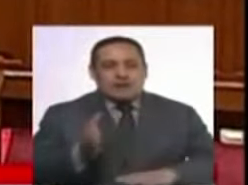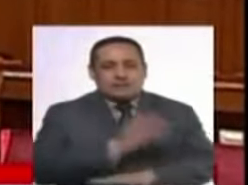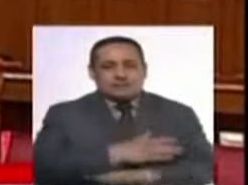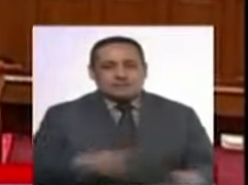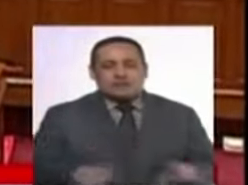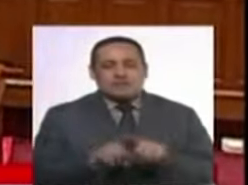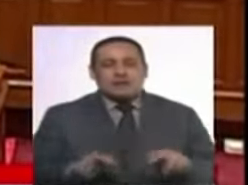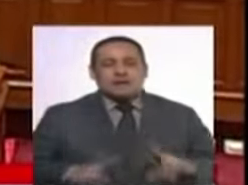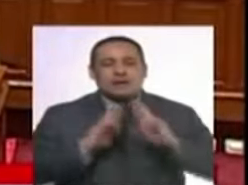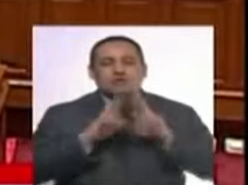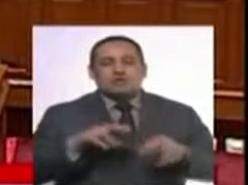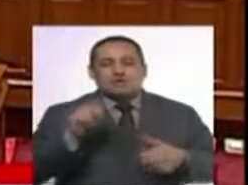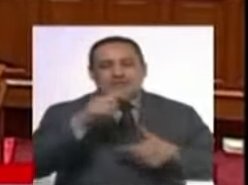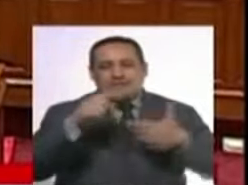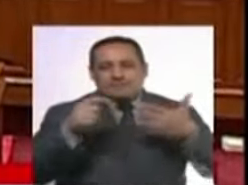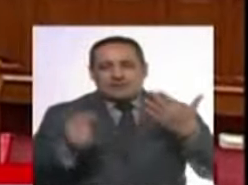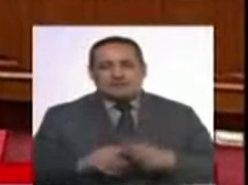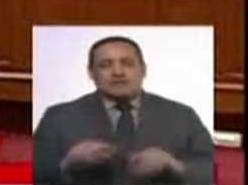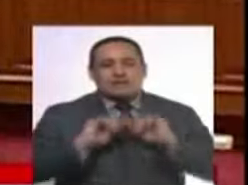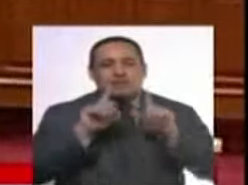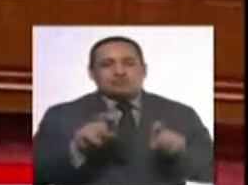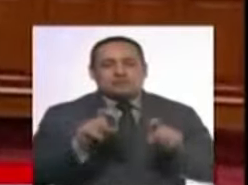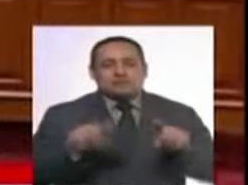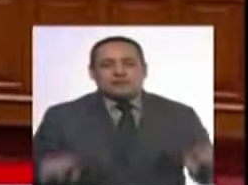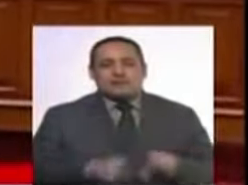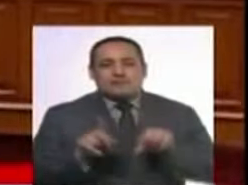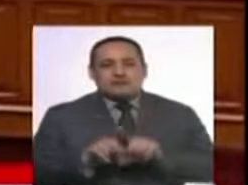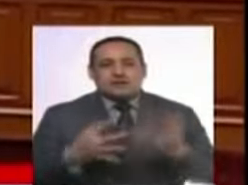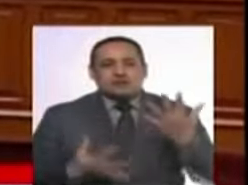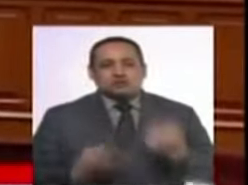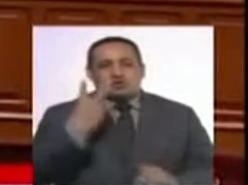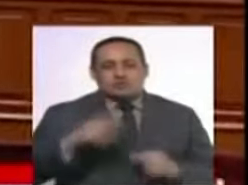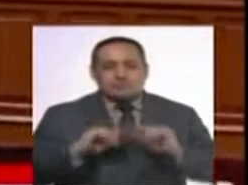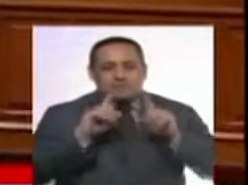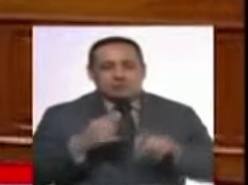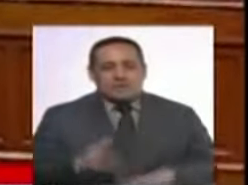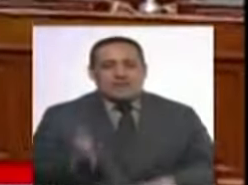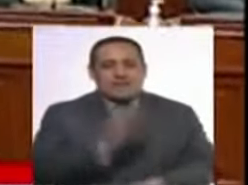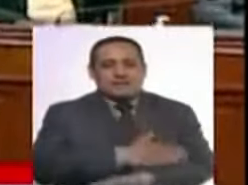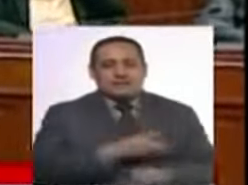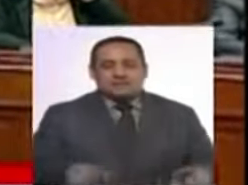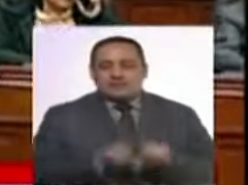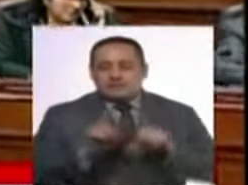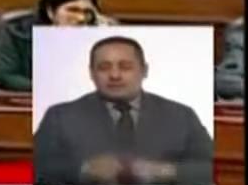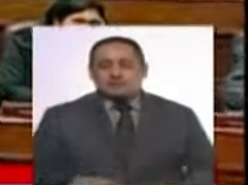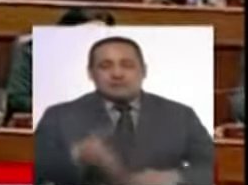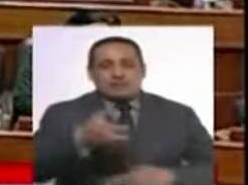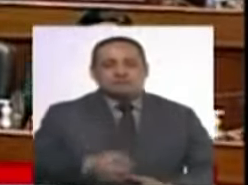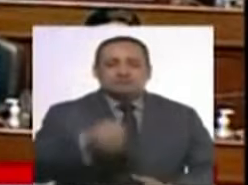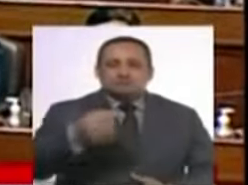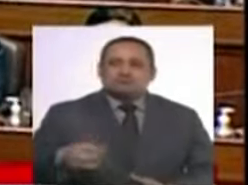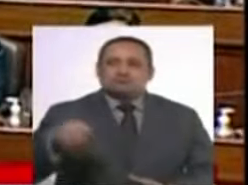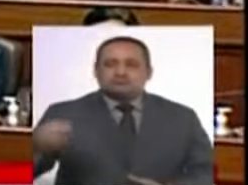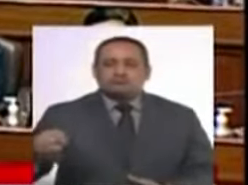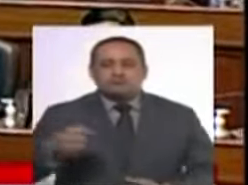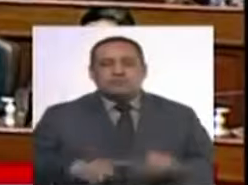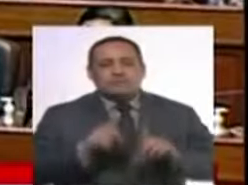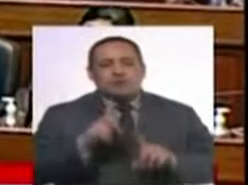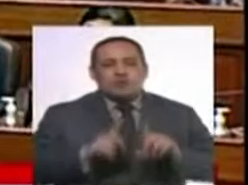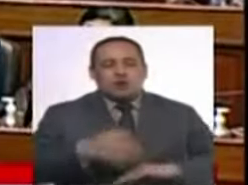a responder el pliego interperatorio 12 preguntas antes estrecha la mano y se saluda